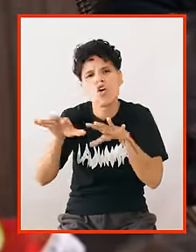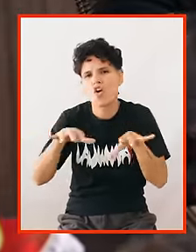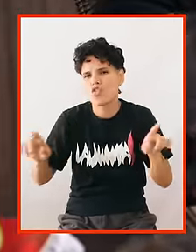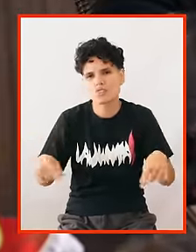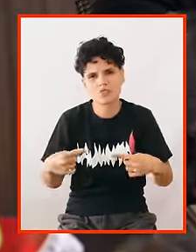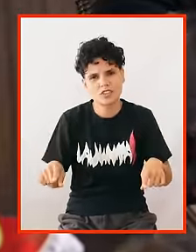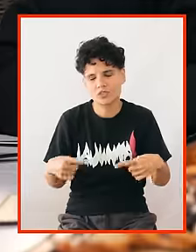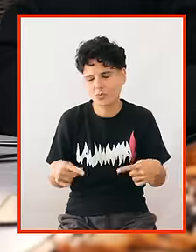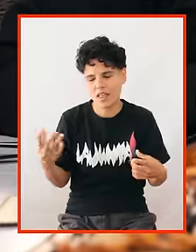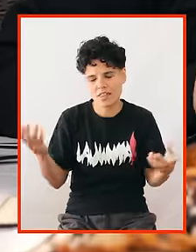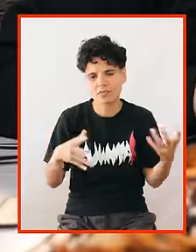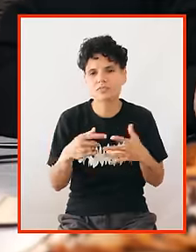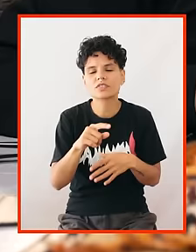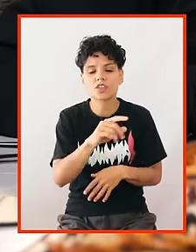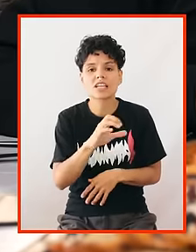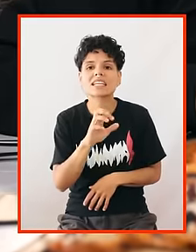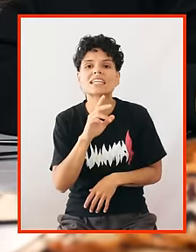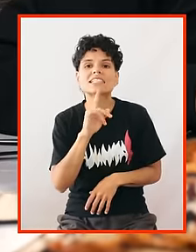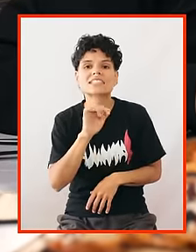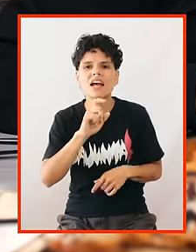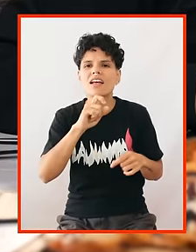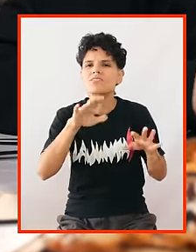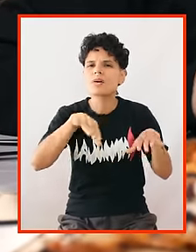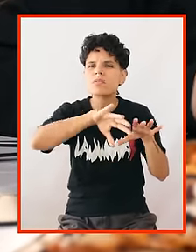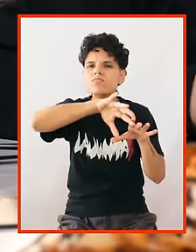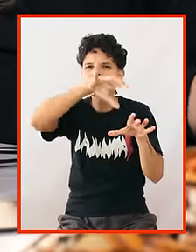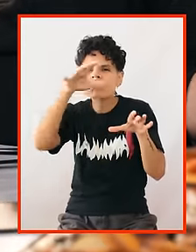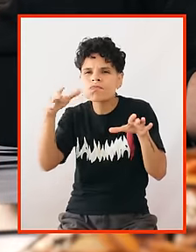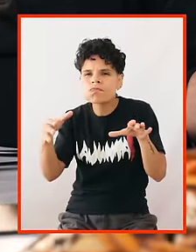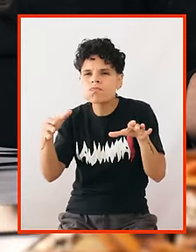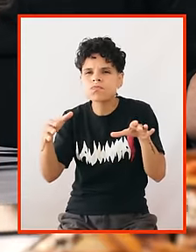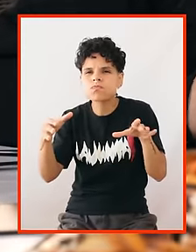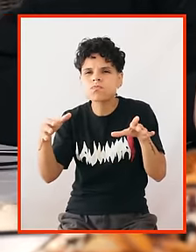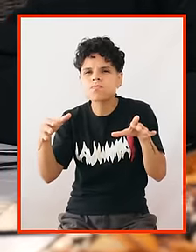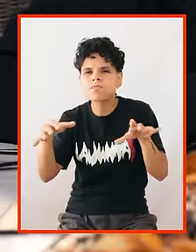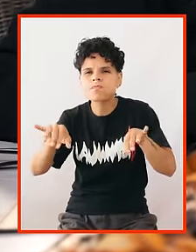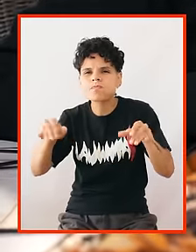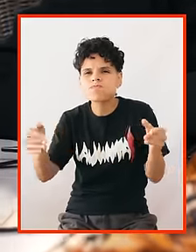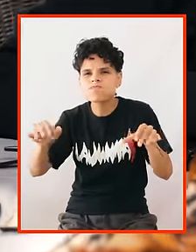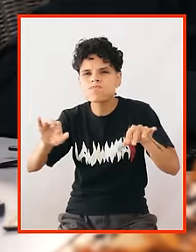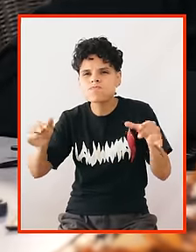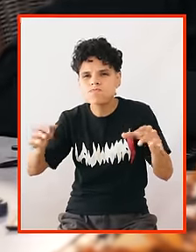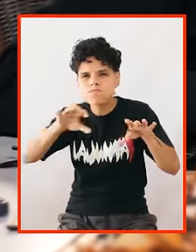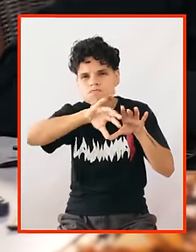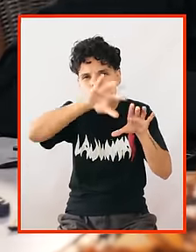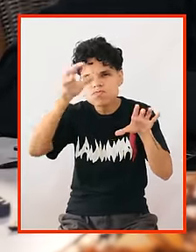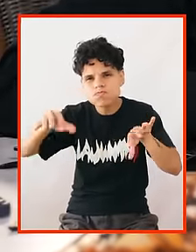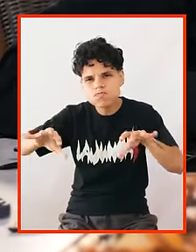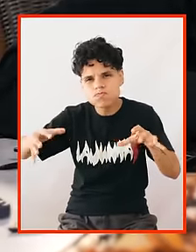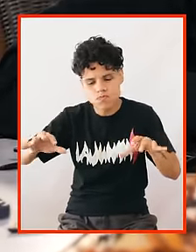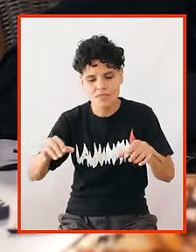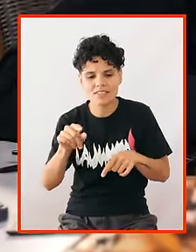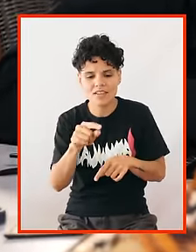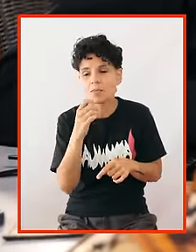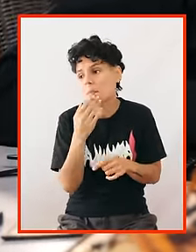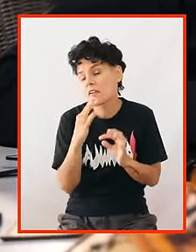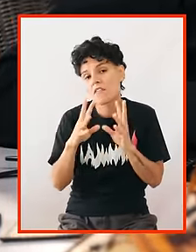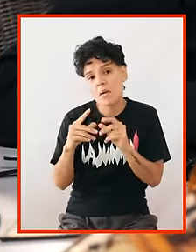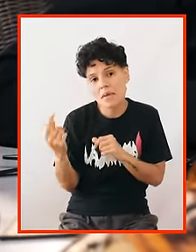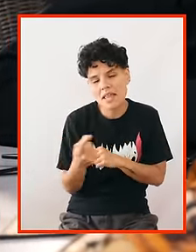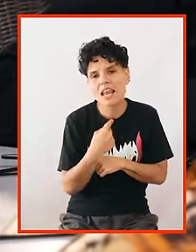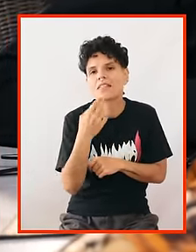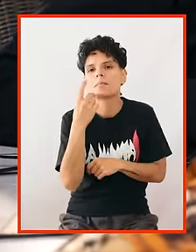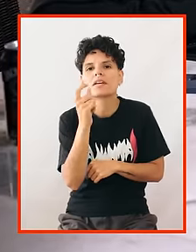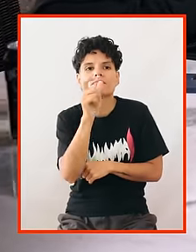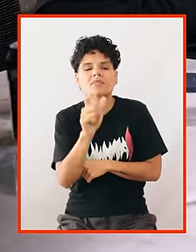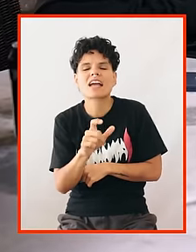El Cristian Vázquez nos llevaba. Y del escarabajo de Cristian Vázquez. En el escarabajo. Y bueno, nuestra familia, y también súper importante para grabar ese primer disco,